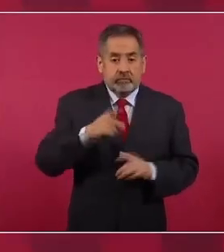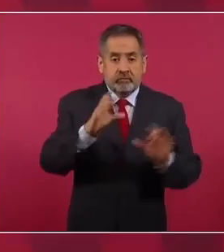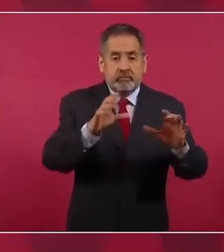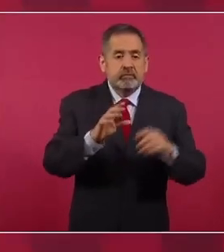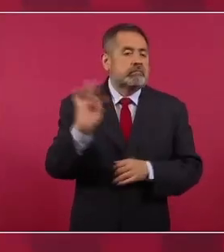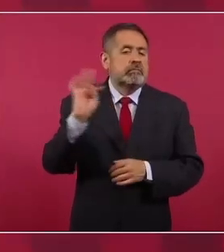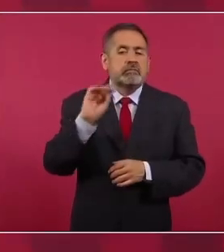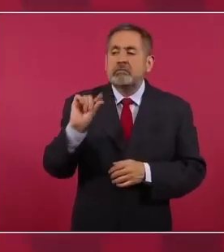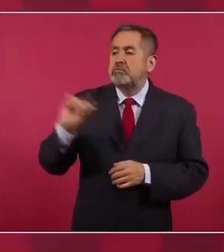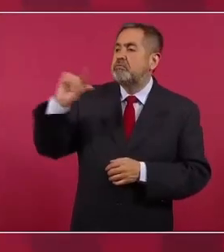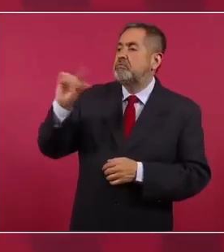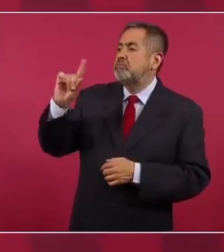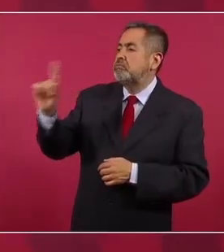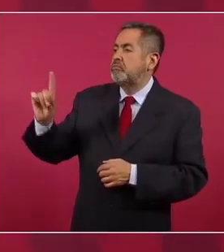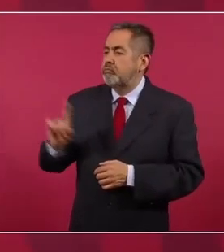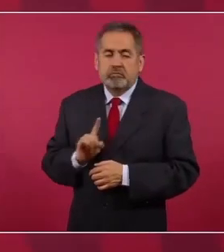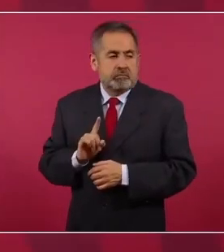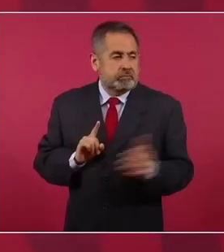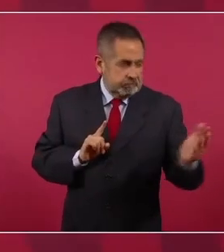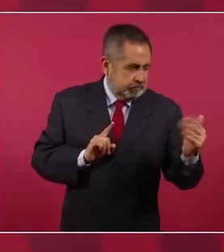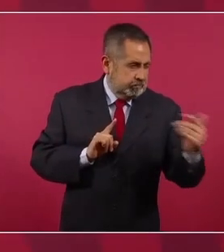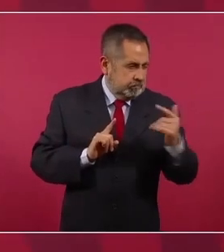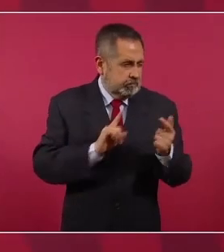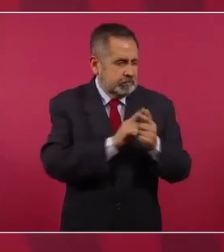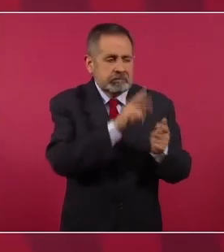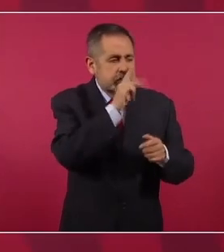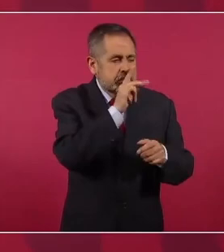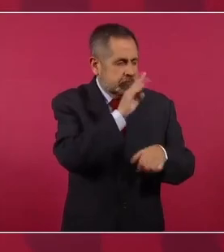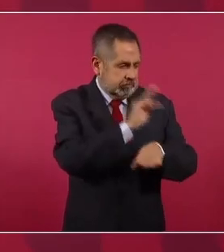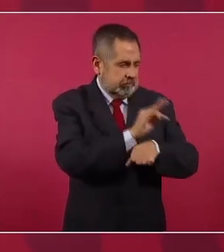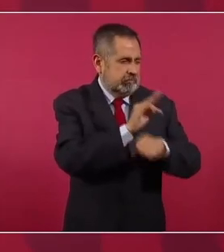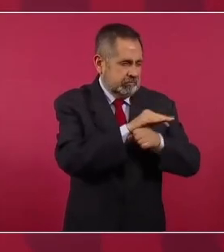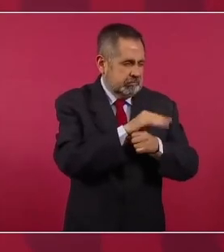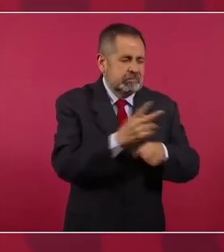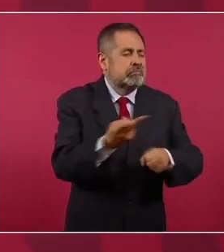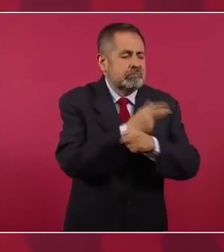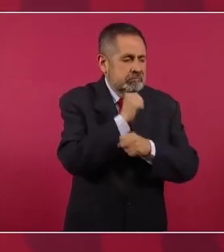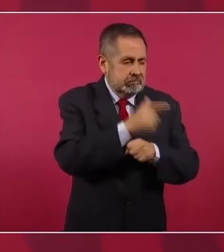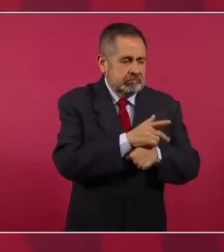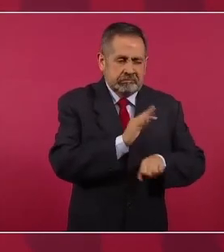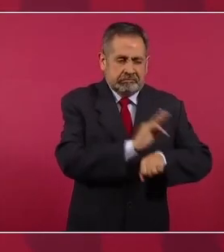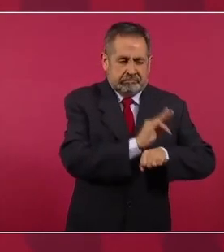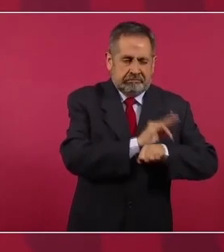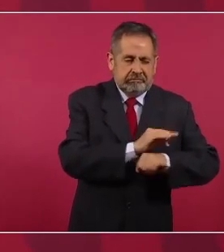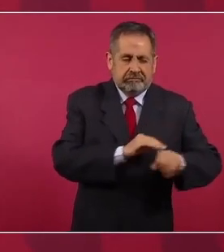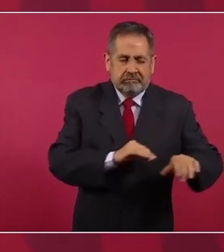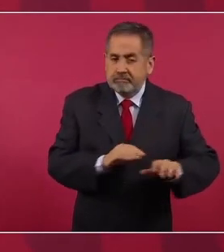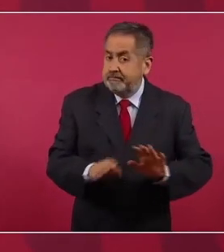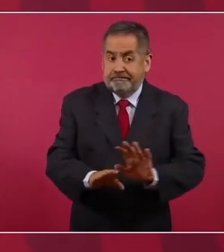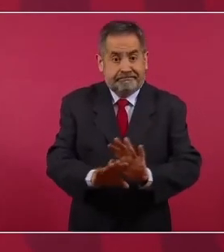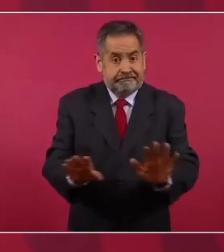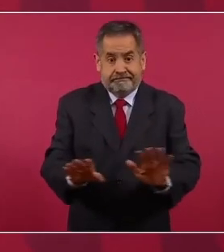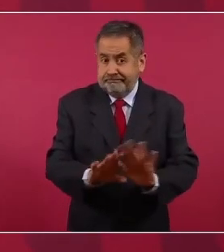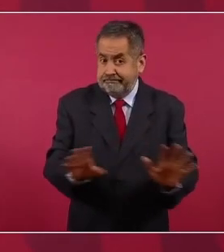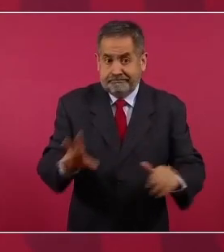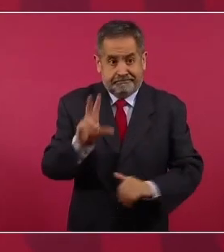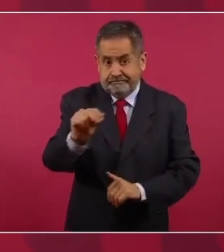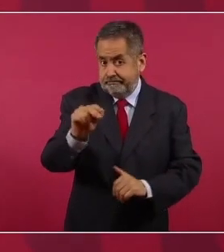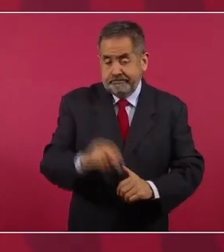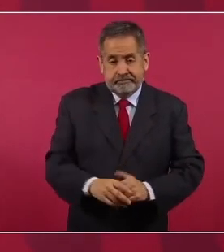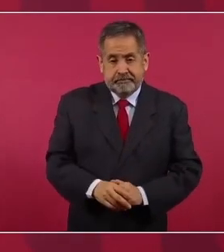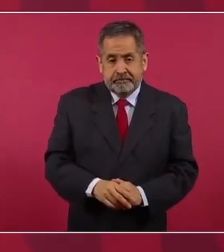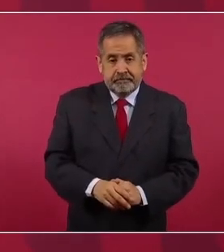es que no te preocupes, no va a pasar nada.